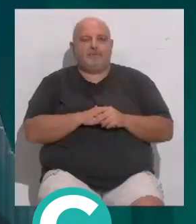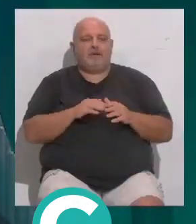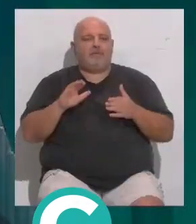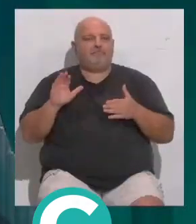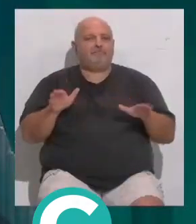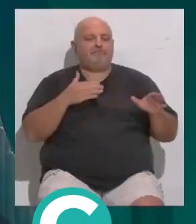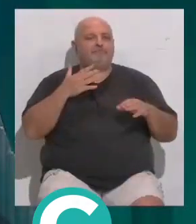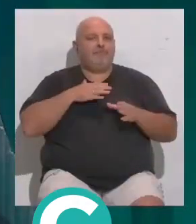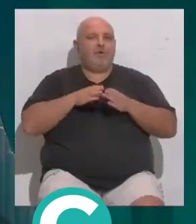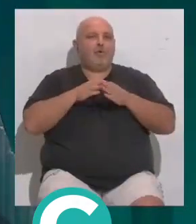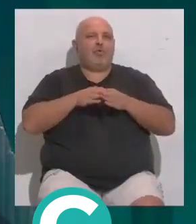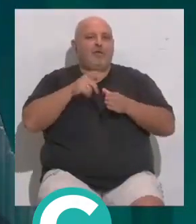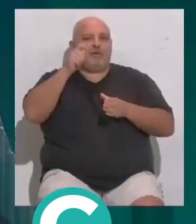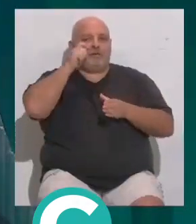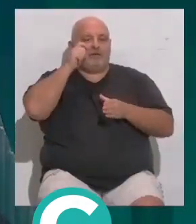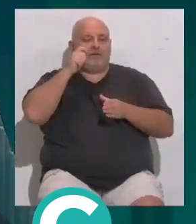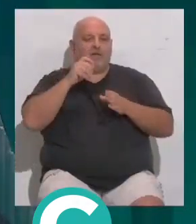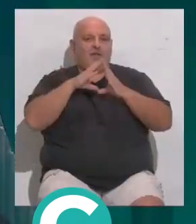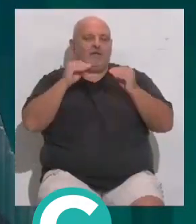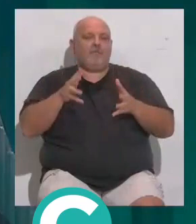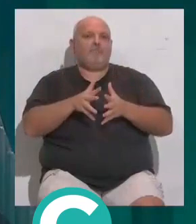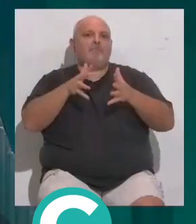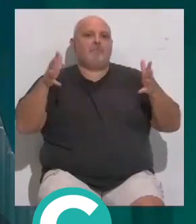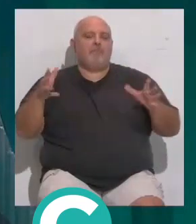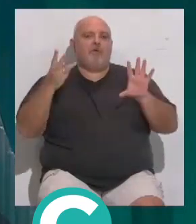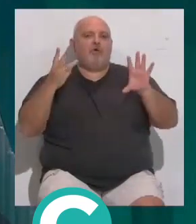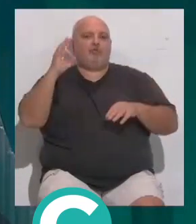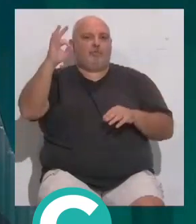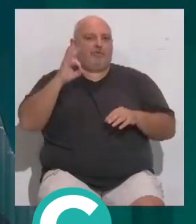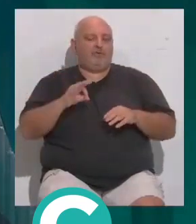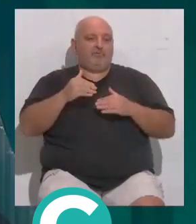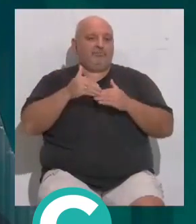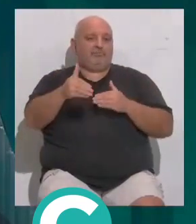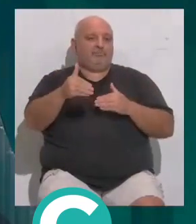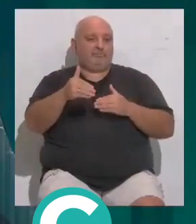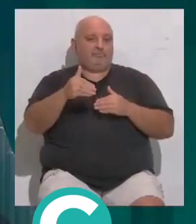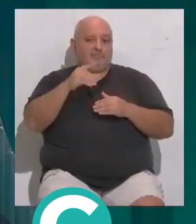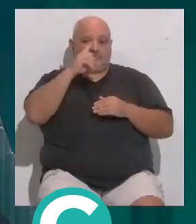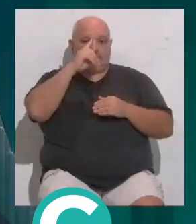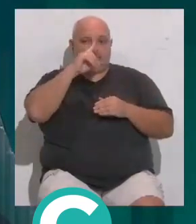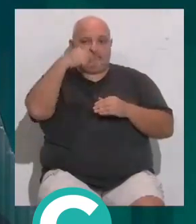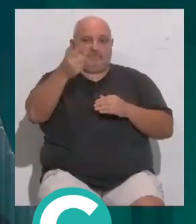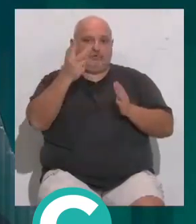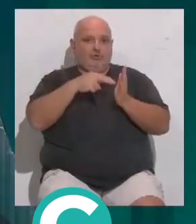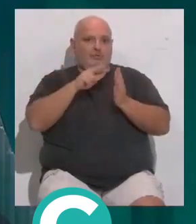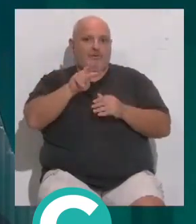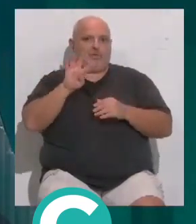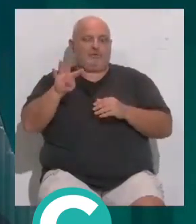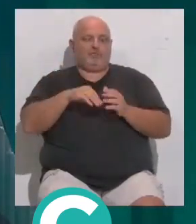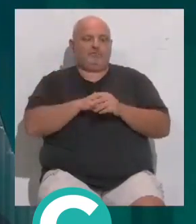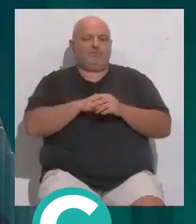Las escalas de cruceros en los puertos andaluces podrían crecer un 8% de cara al próximo año, 2024. El